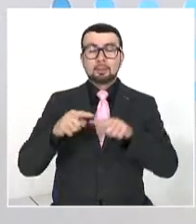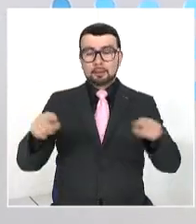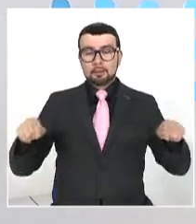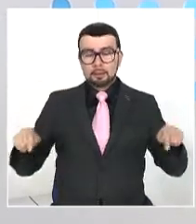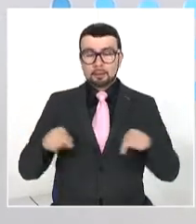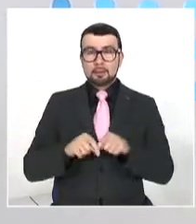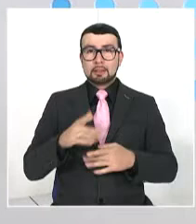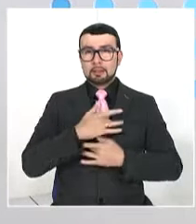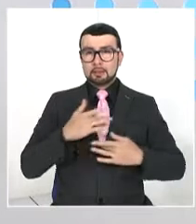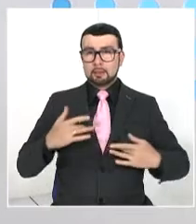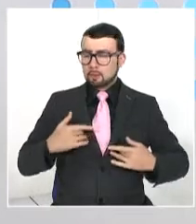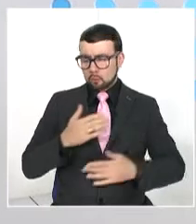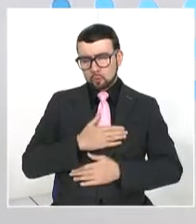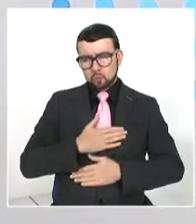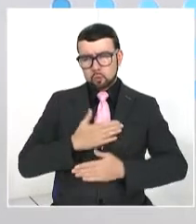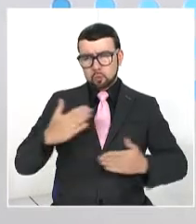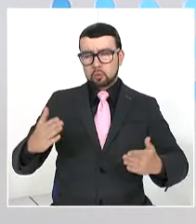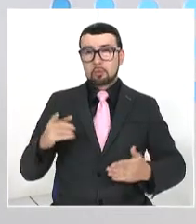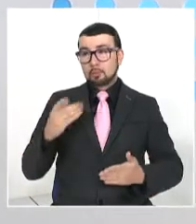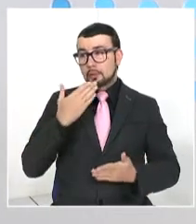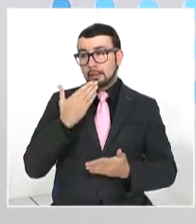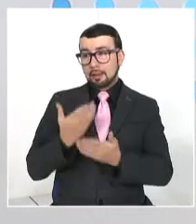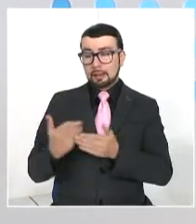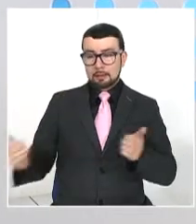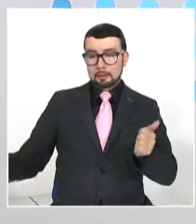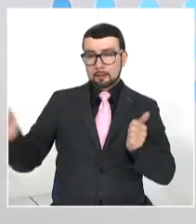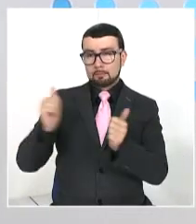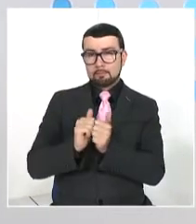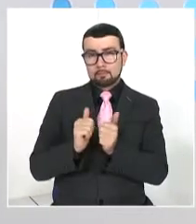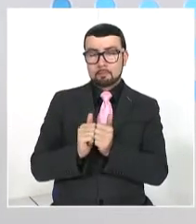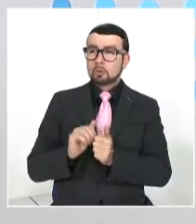extensivo saludo. Muchas gracias por estar con nosotros, doctor Andrés.